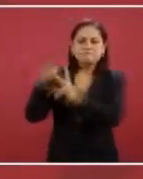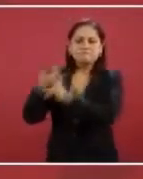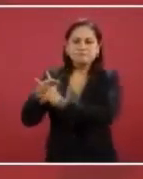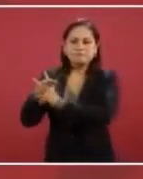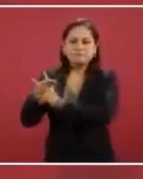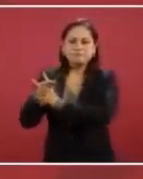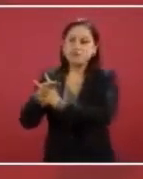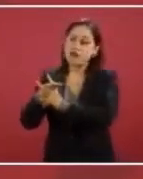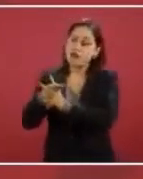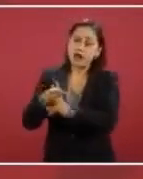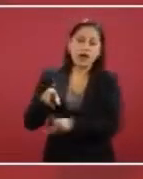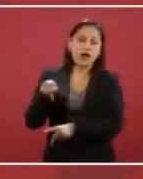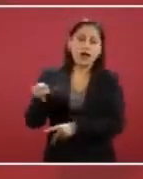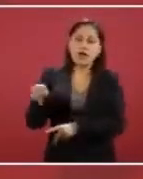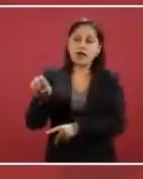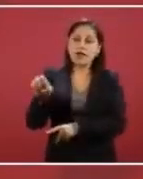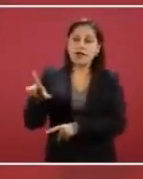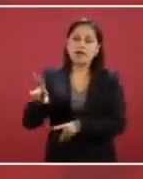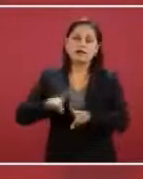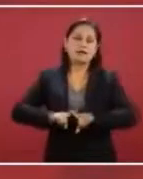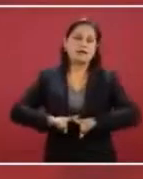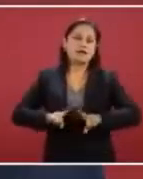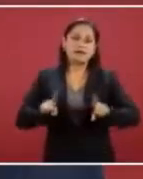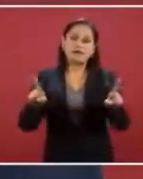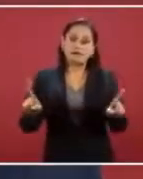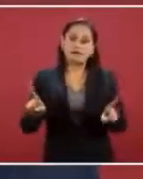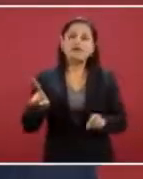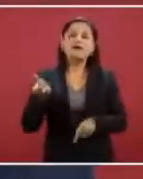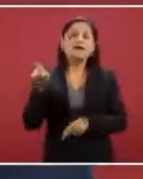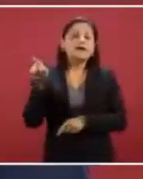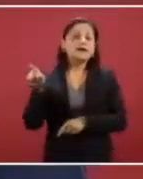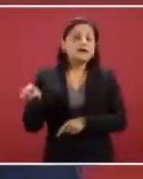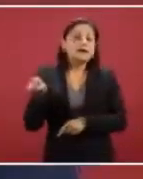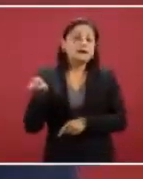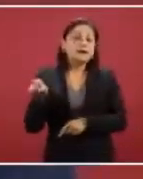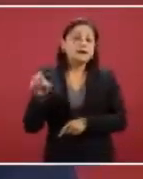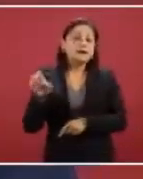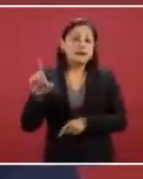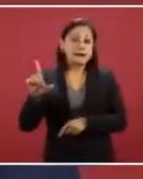Él siempre le dio un trato